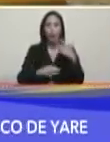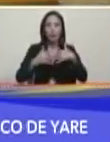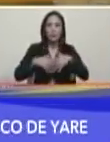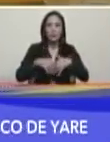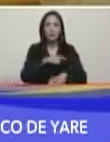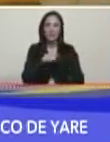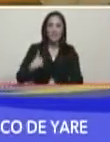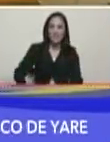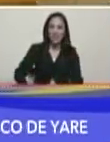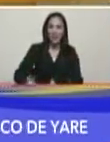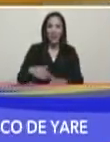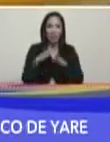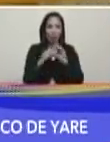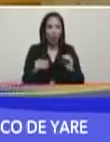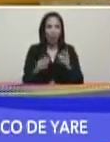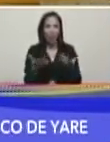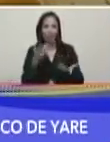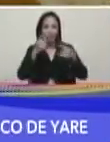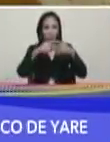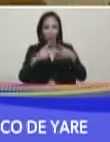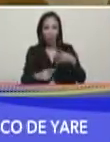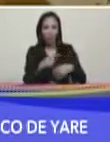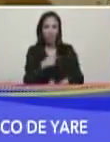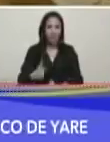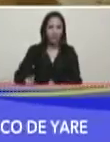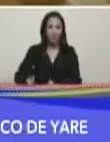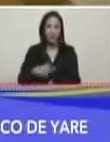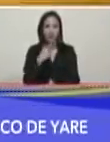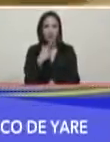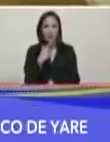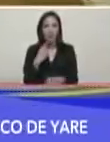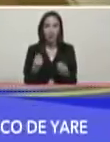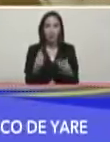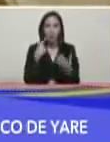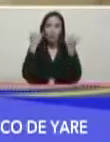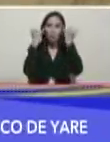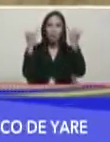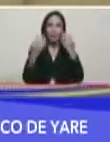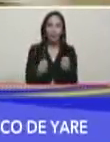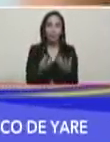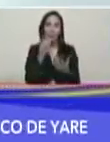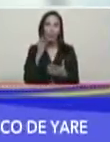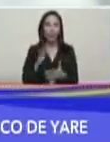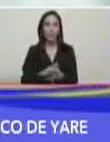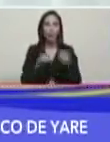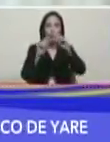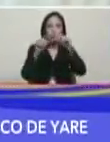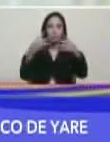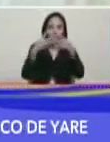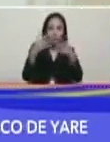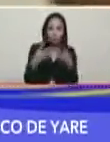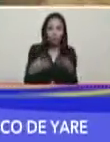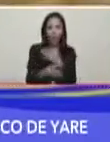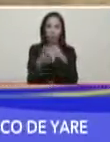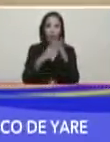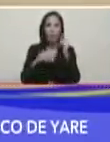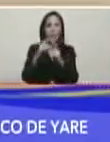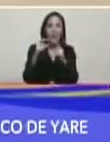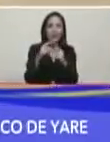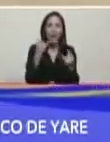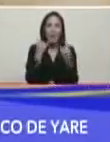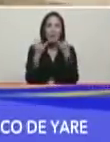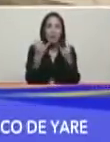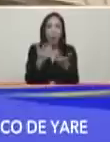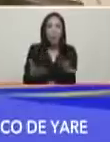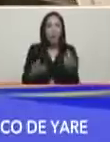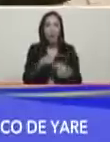Entonces nosotros aplicamos la ingeniería inversa para descubrir la falla, porque no teníamos manuales ni nada por el estilo, ¿no? Para